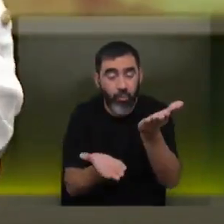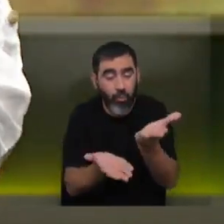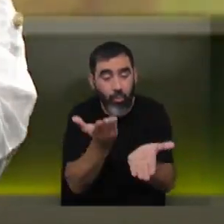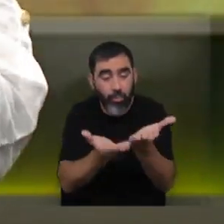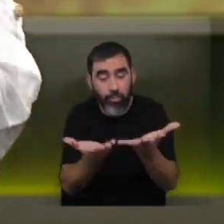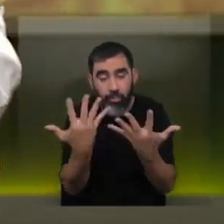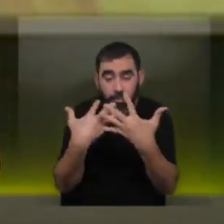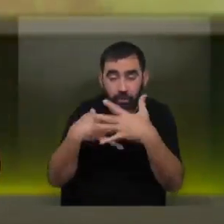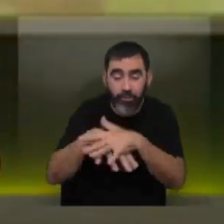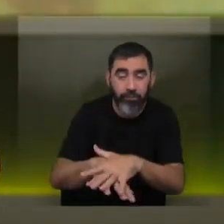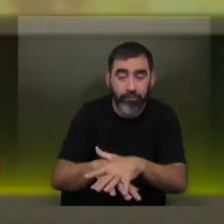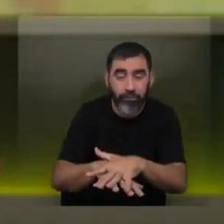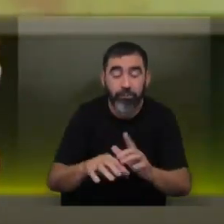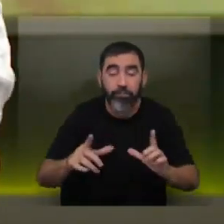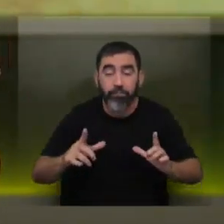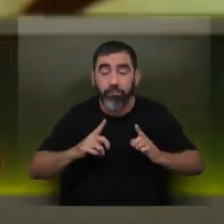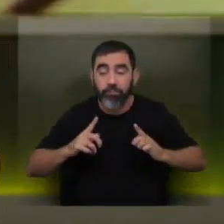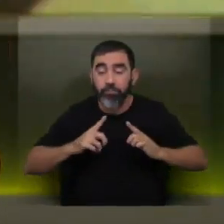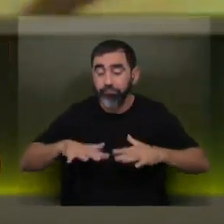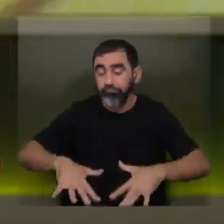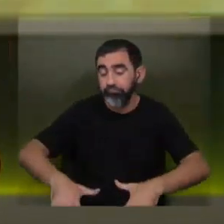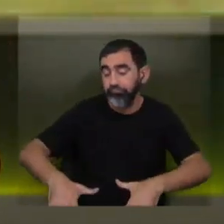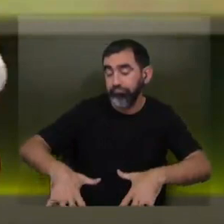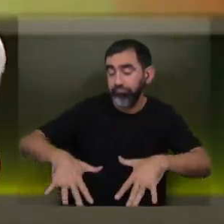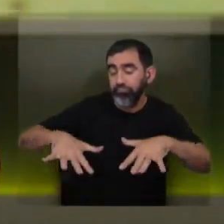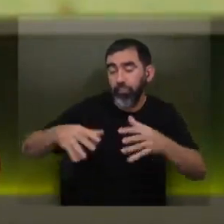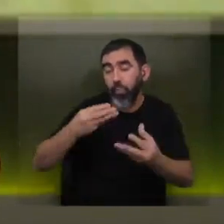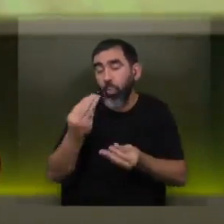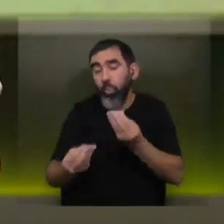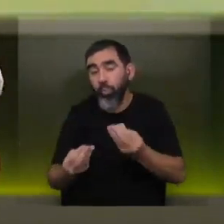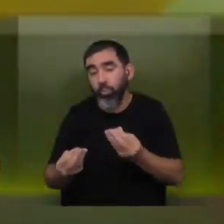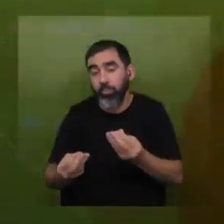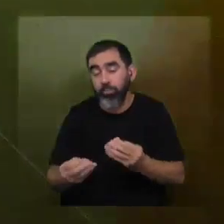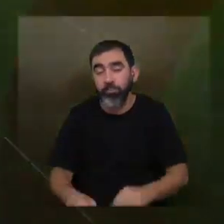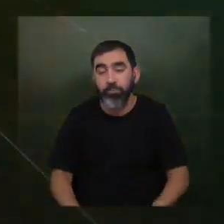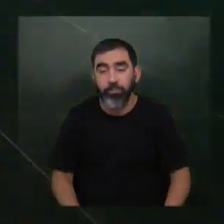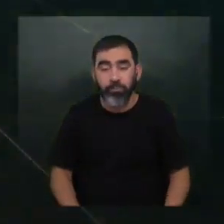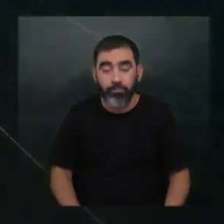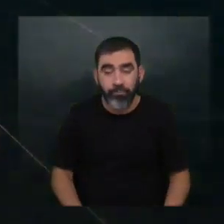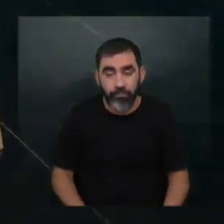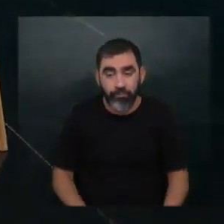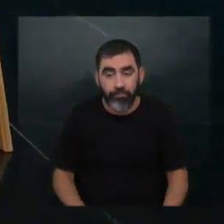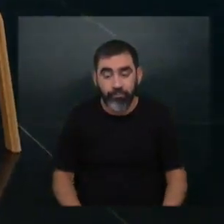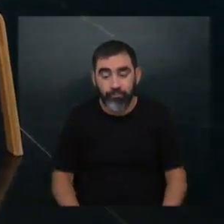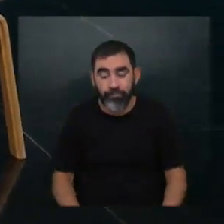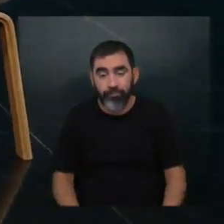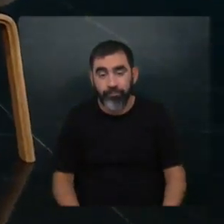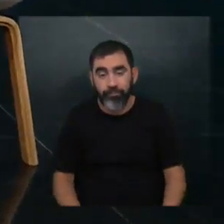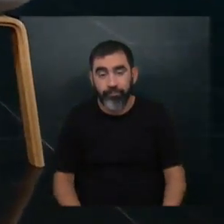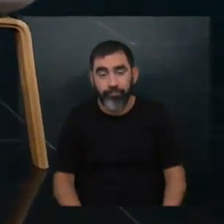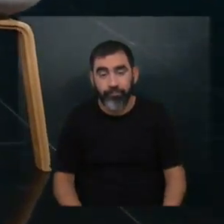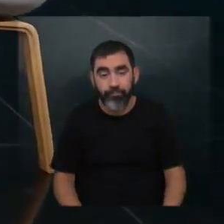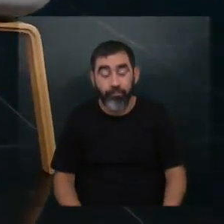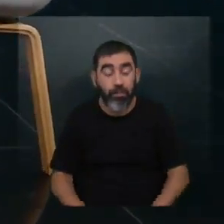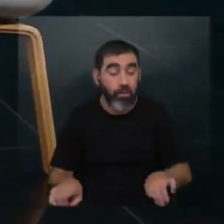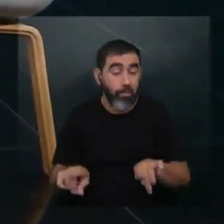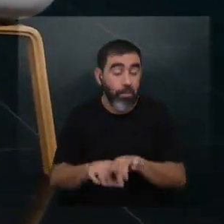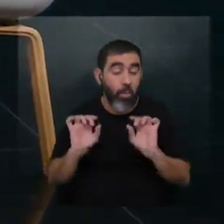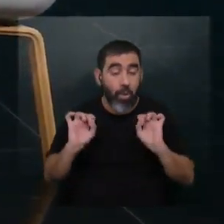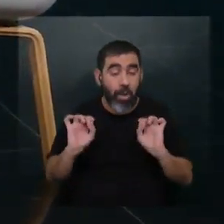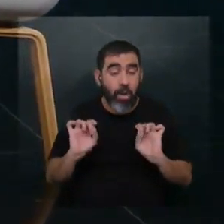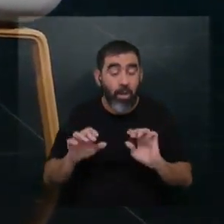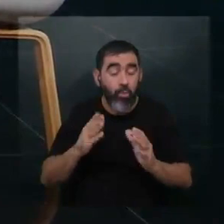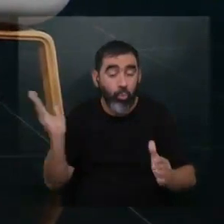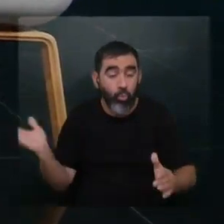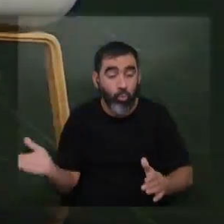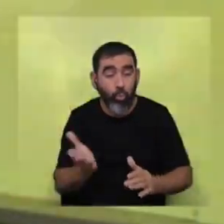y esperar a ver cómo se expresa eso, y sobre eso seleccionar y todas esas cosas. O sea, lo que la misma naturaleza va